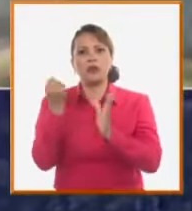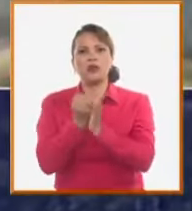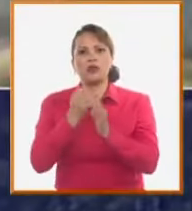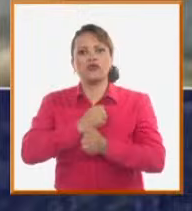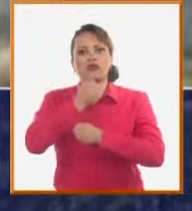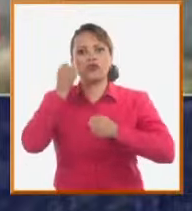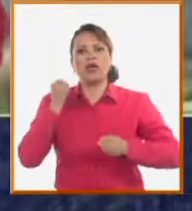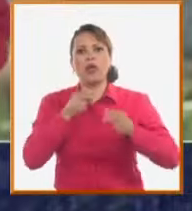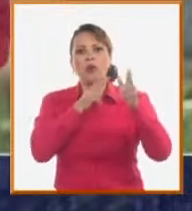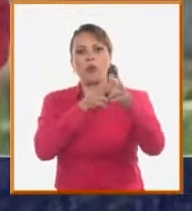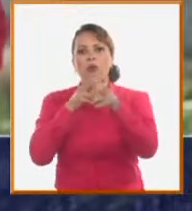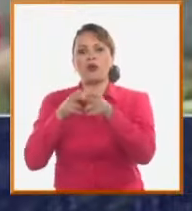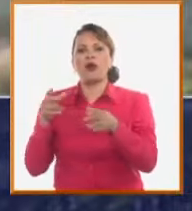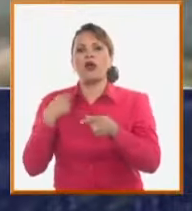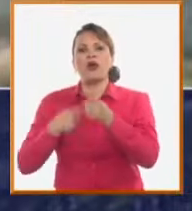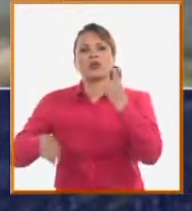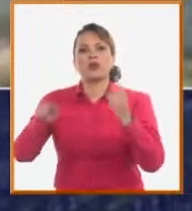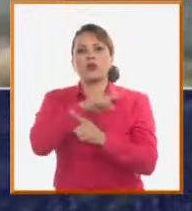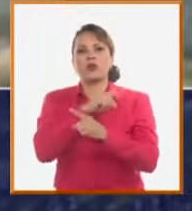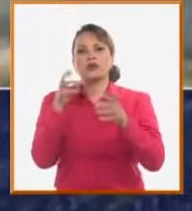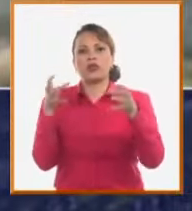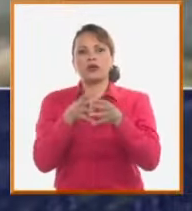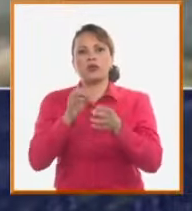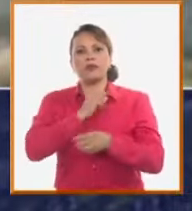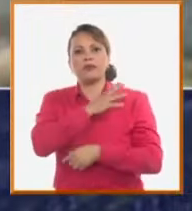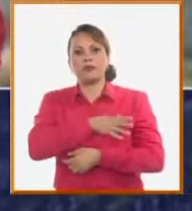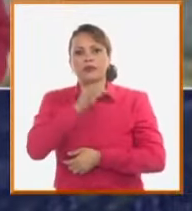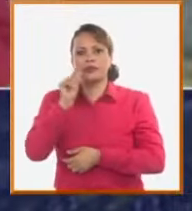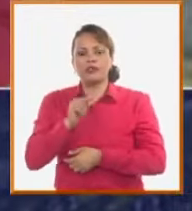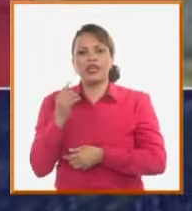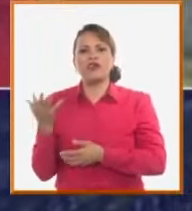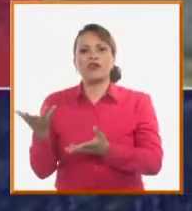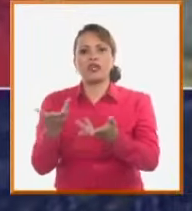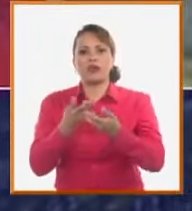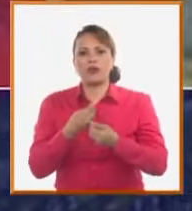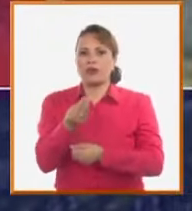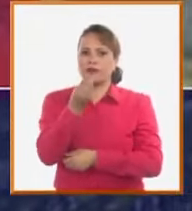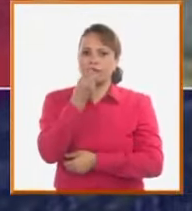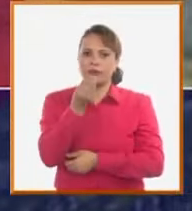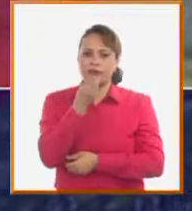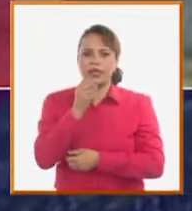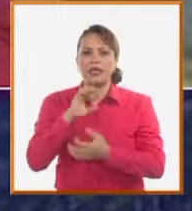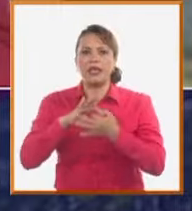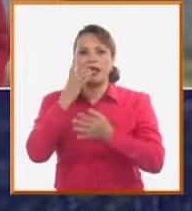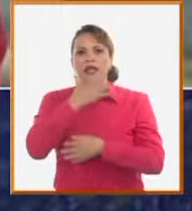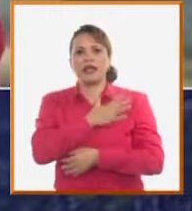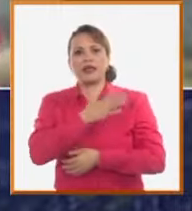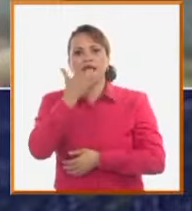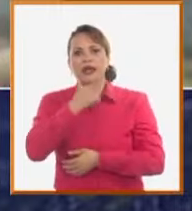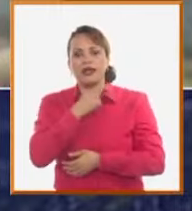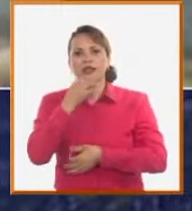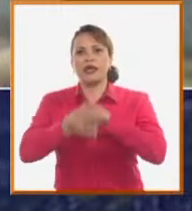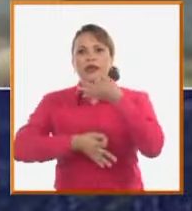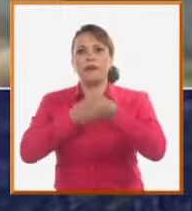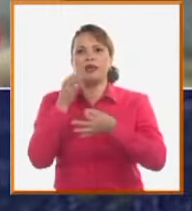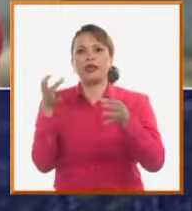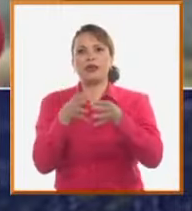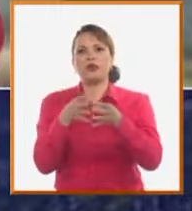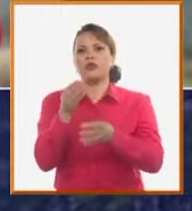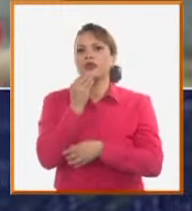una multitud que se congregaba para recoger alimentos. Esto ha ocurrido en Gaza, dice la versión del ejército de Israel,